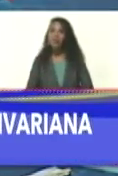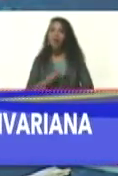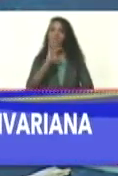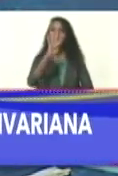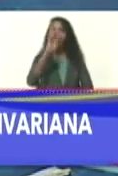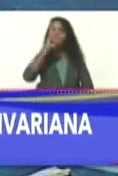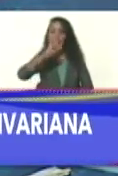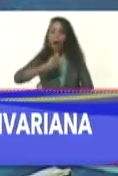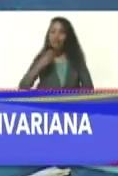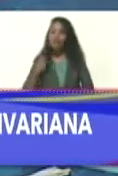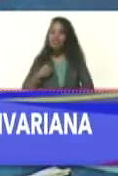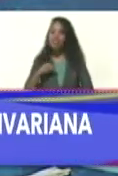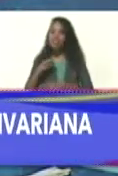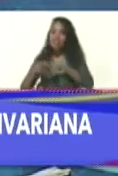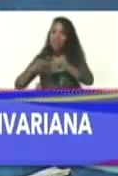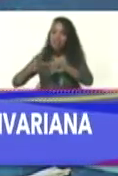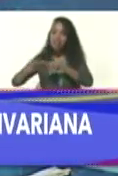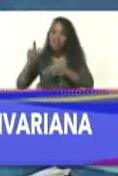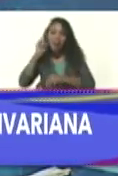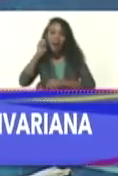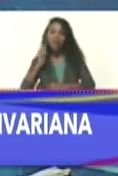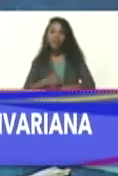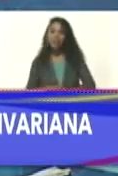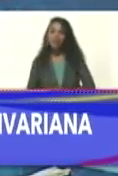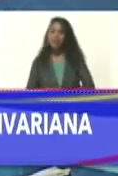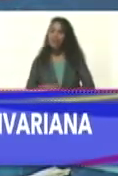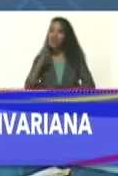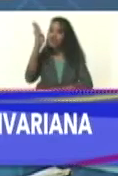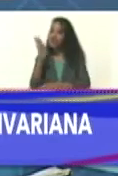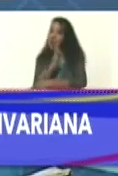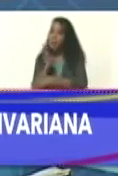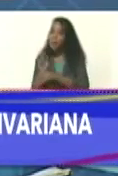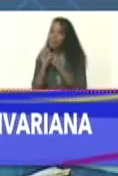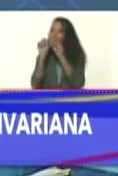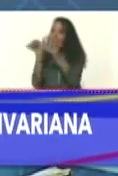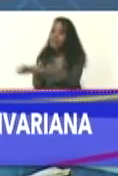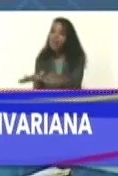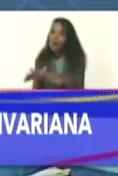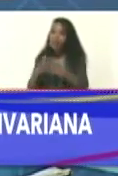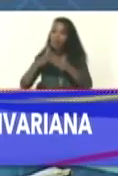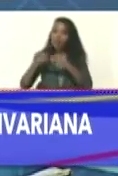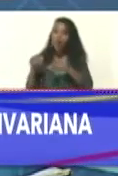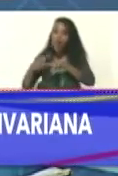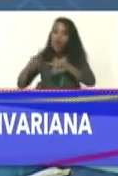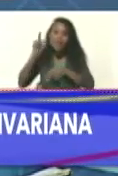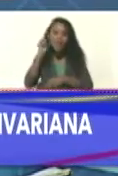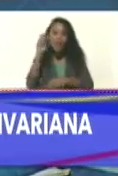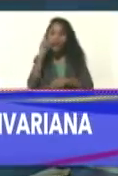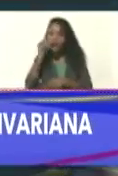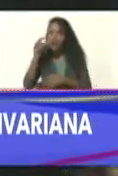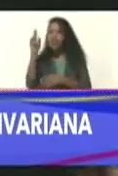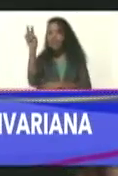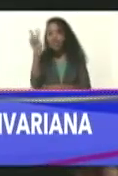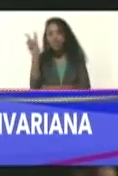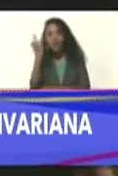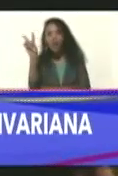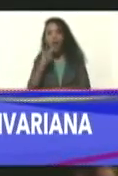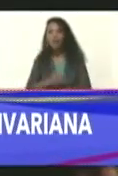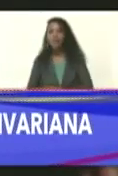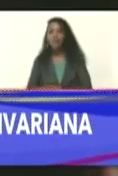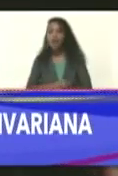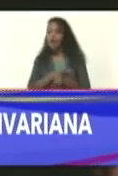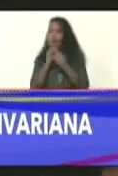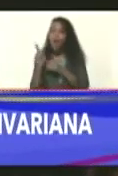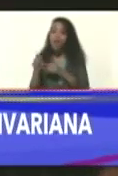Cuatro años. Qué bella, vale. Que Dios la bendiga, que Dios bendiga a todas las niñas y niños de Venezuela. Por